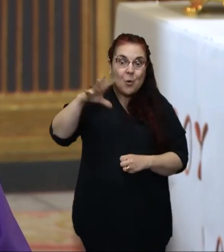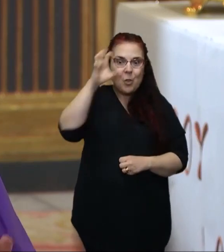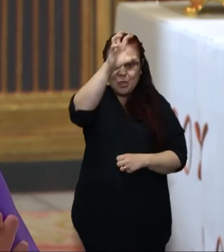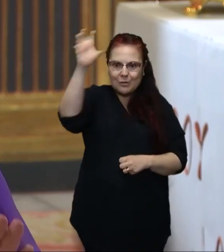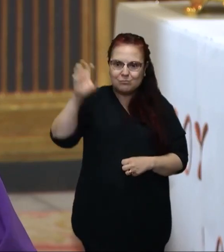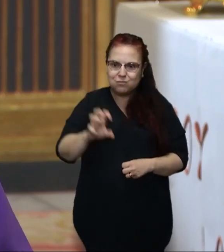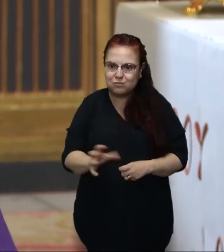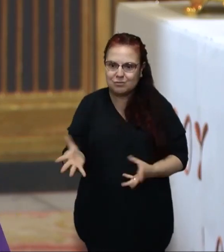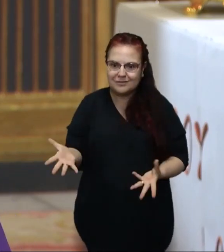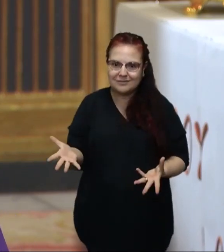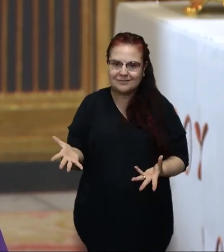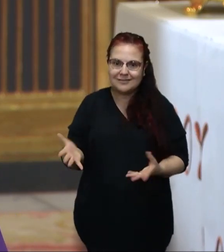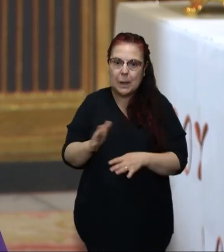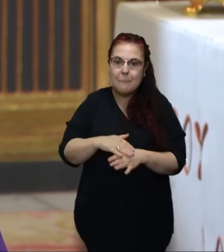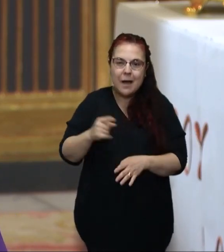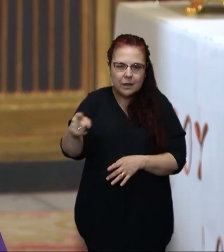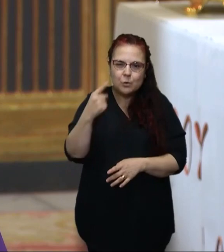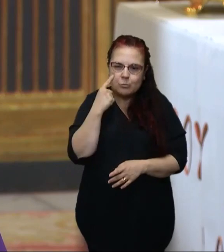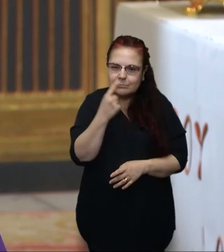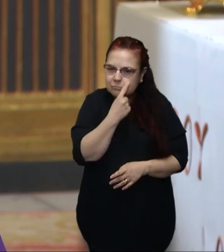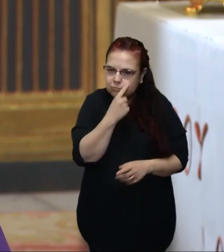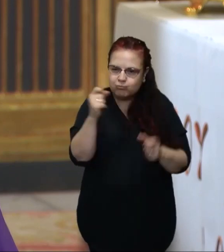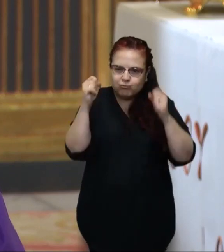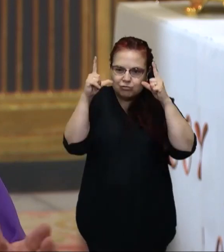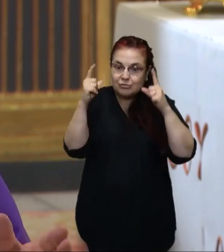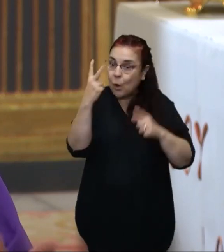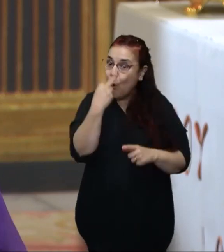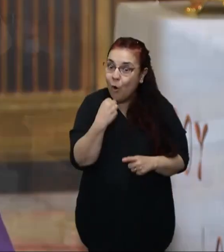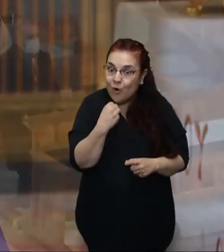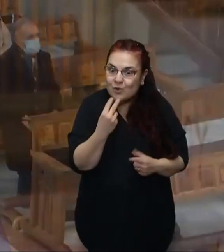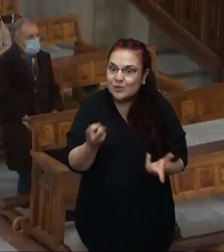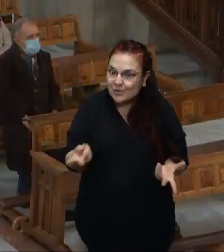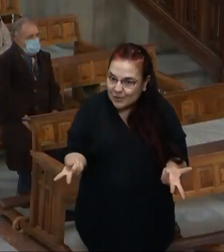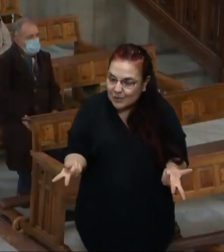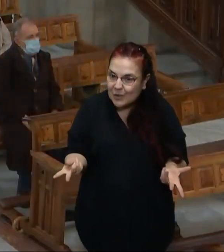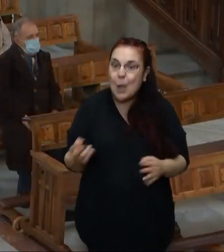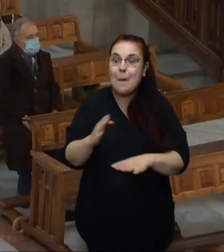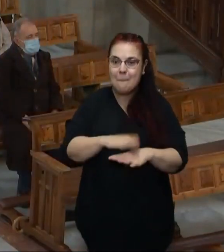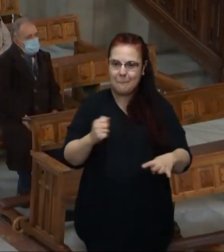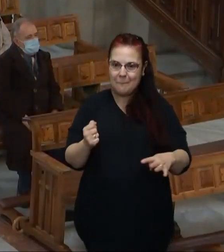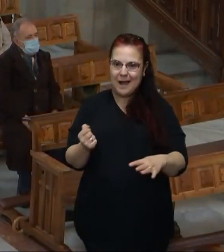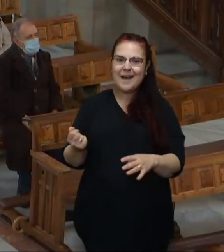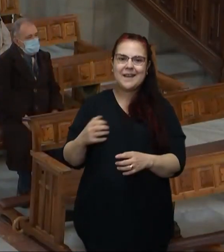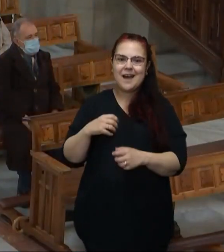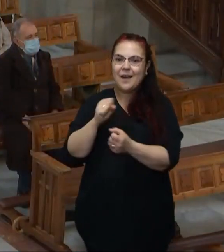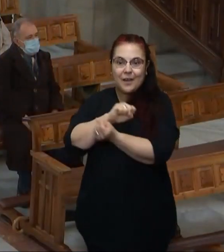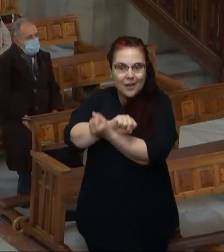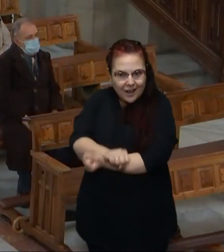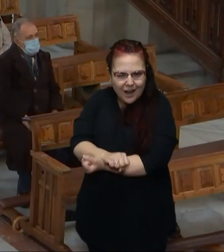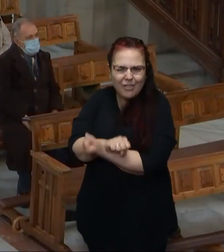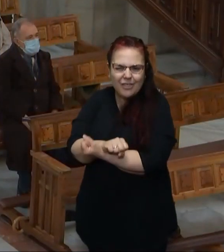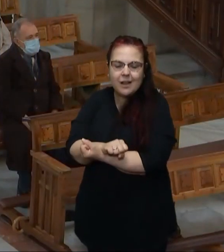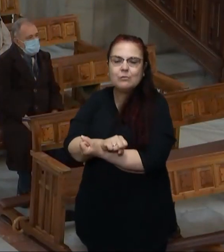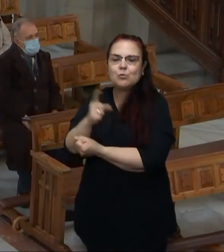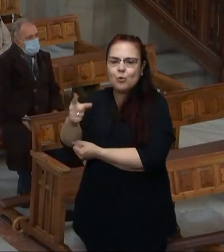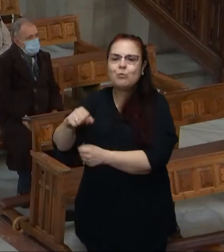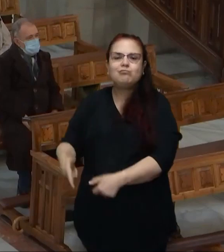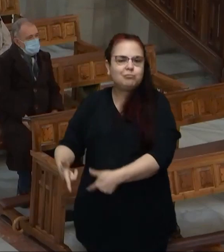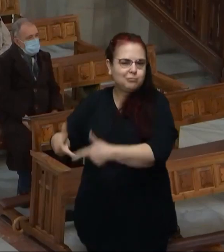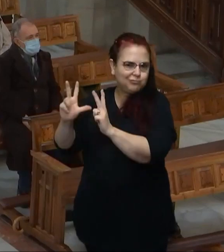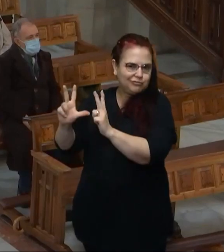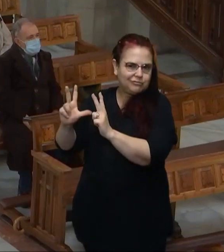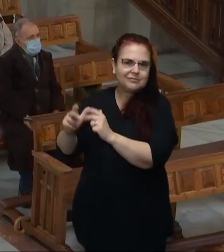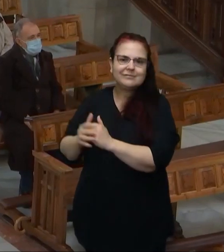naciones, para que abras los ojos de los ciegos, para que saques a los cautivos de la cárcel, de